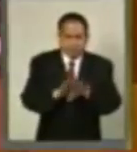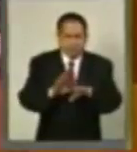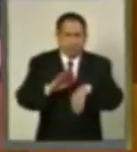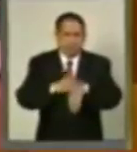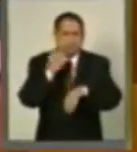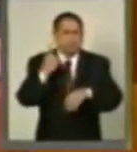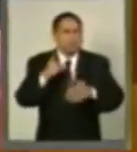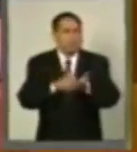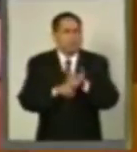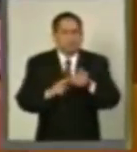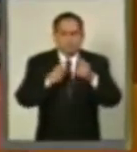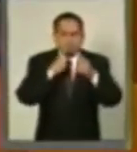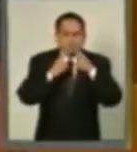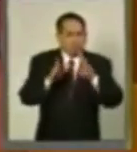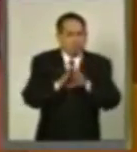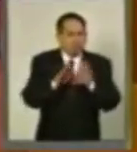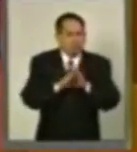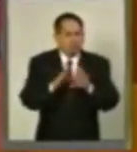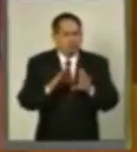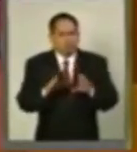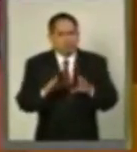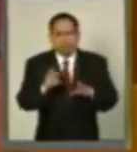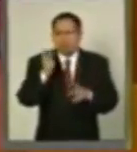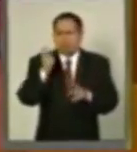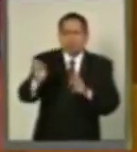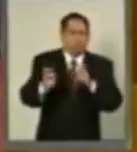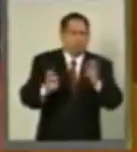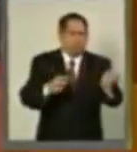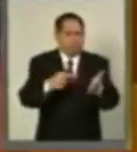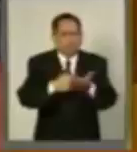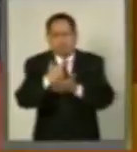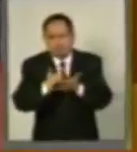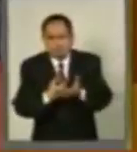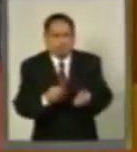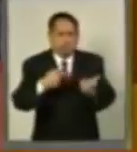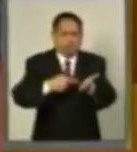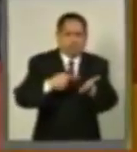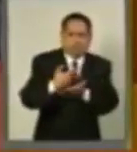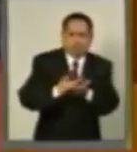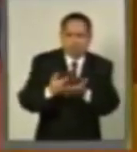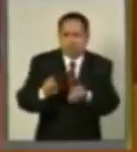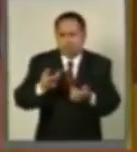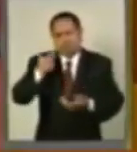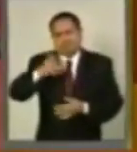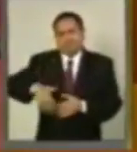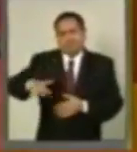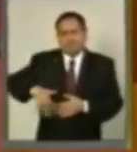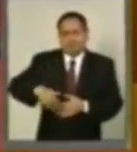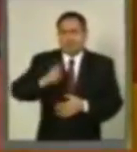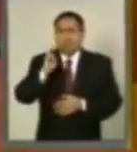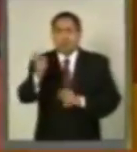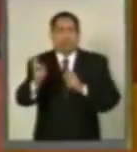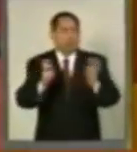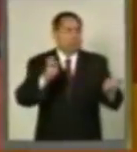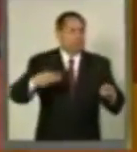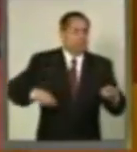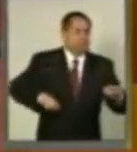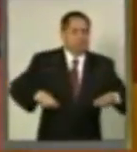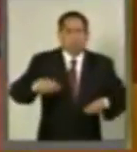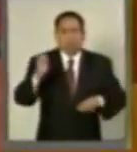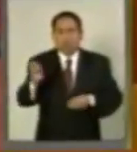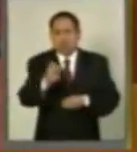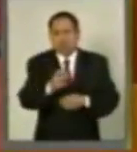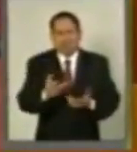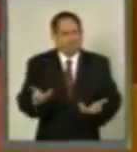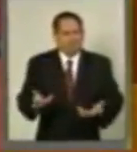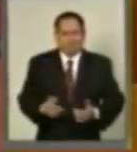no, aquí seguiremos unos a otros señalando las cifras y, como dije hace un momento, hasta las culpas.